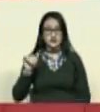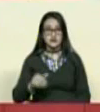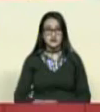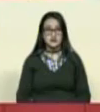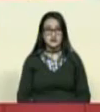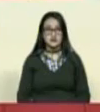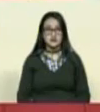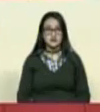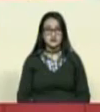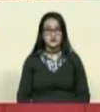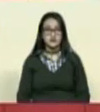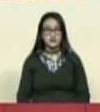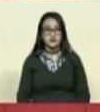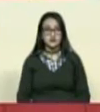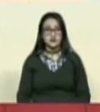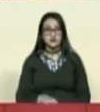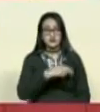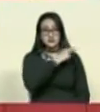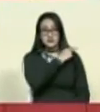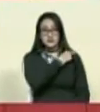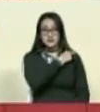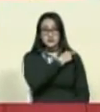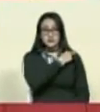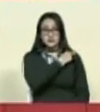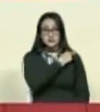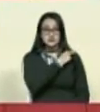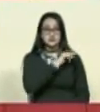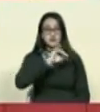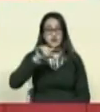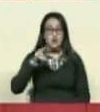Al general de división Juan Dubulay